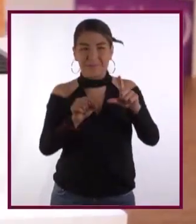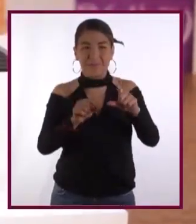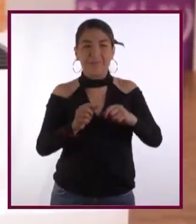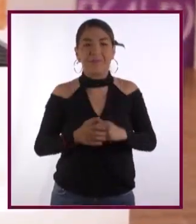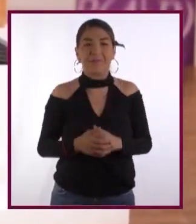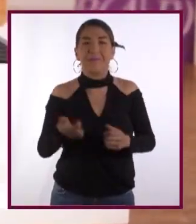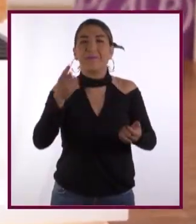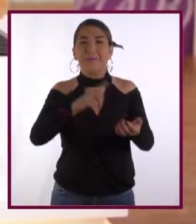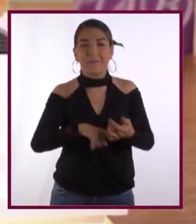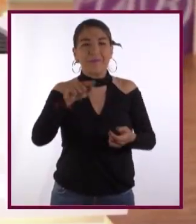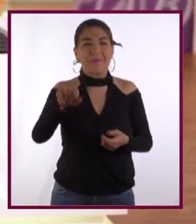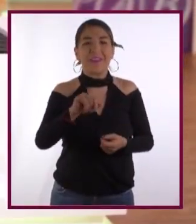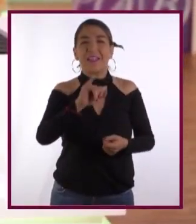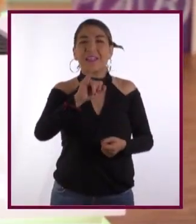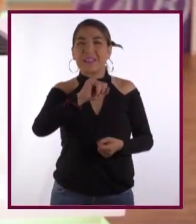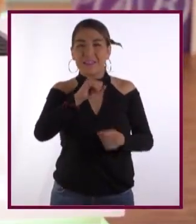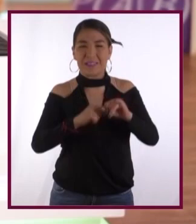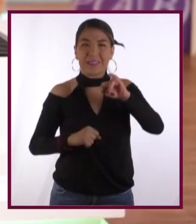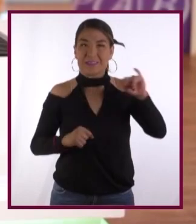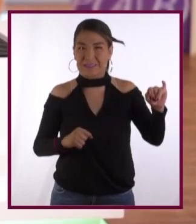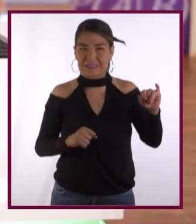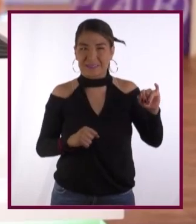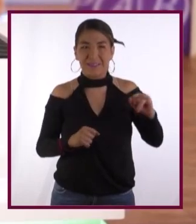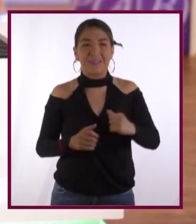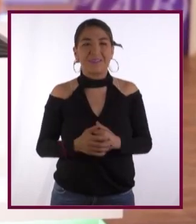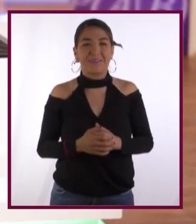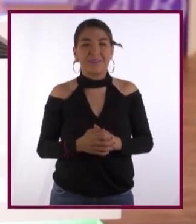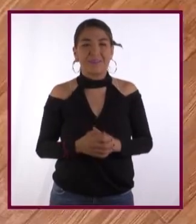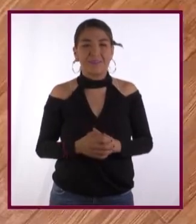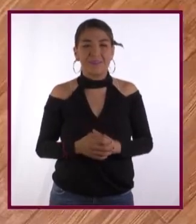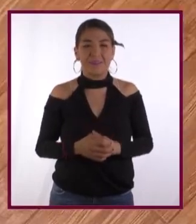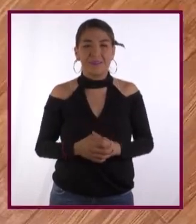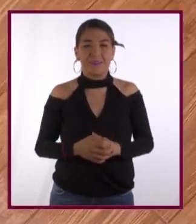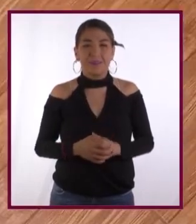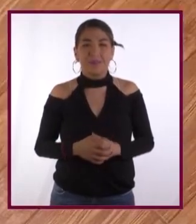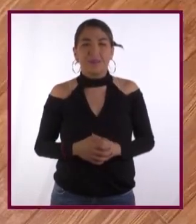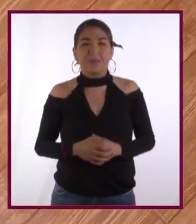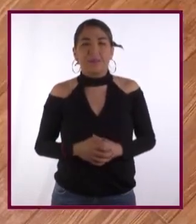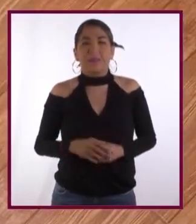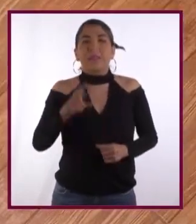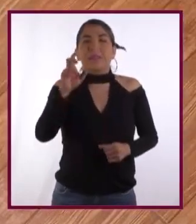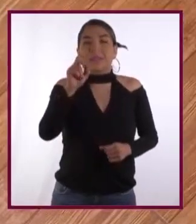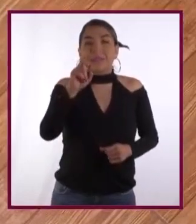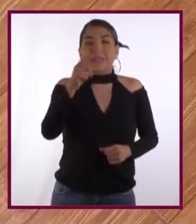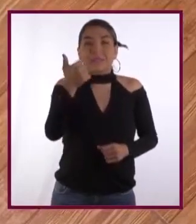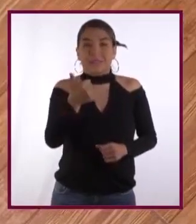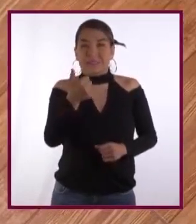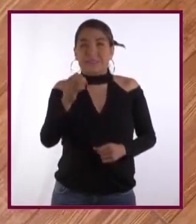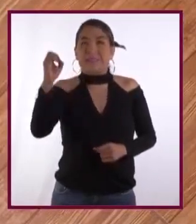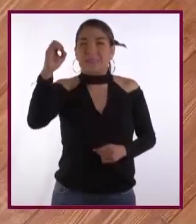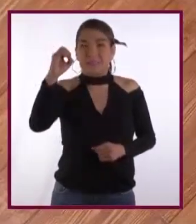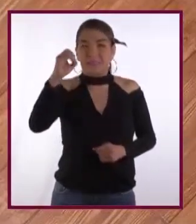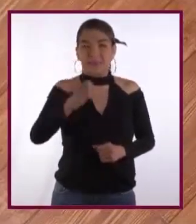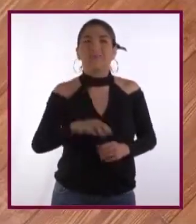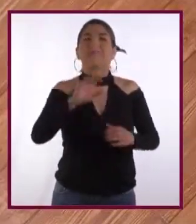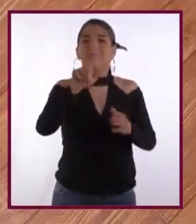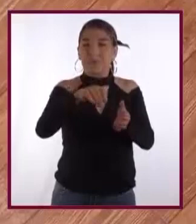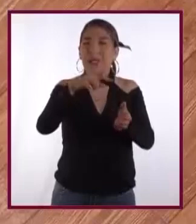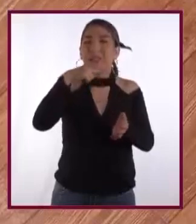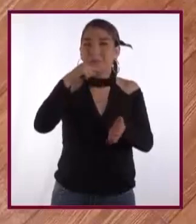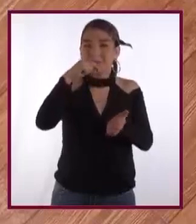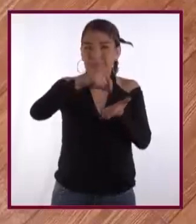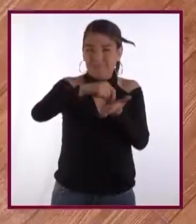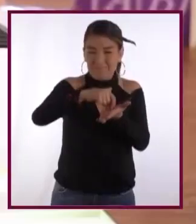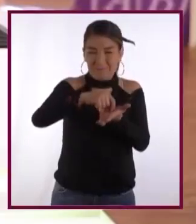pondremos su centro sobre el extremo izquierdo de nuestra línea y calcularemos 36 grados